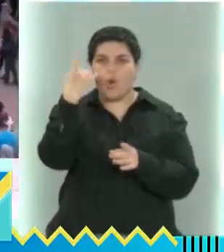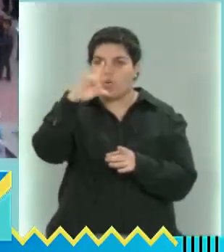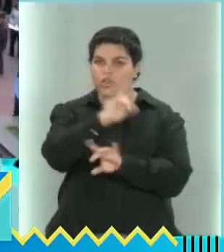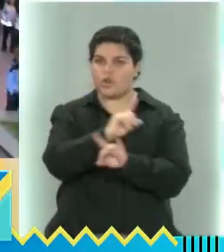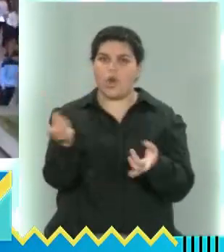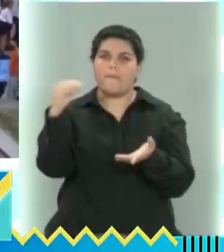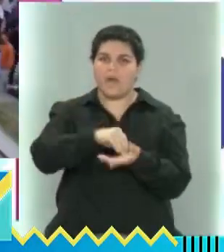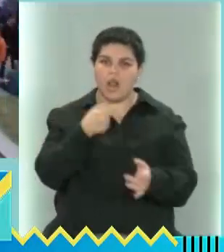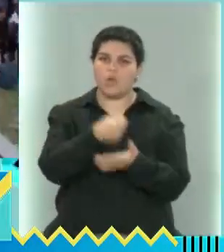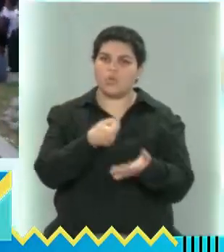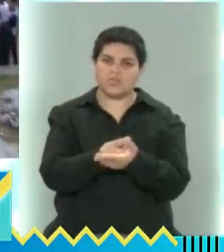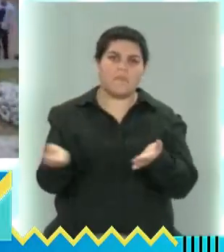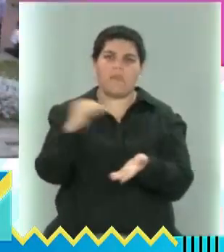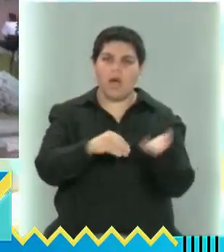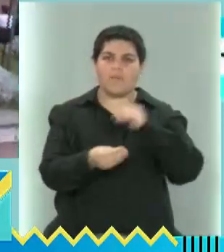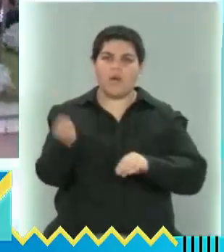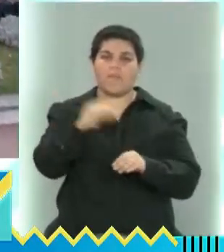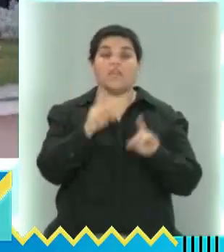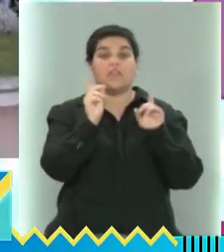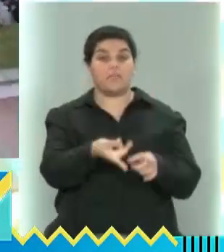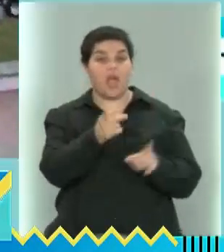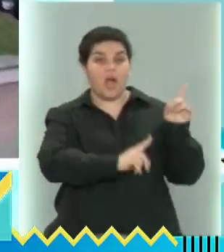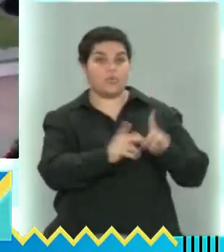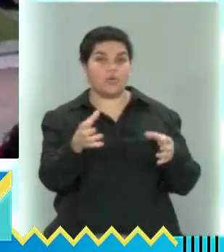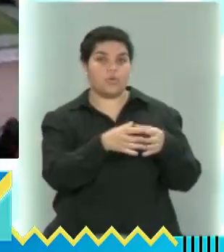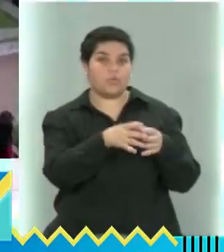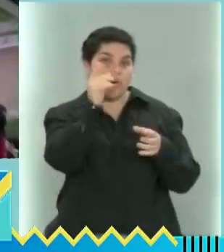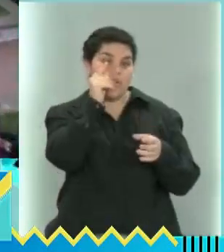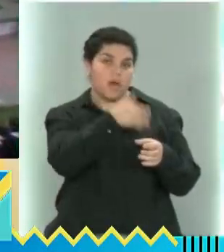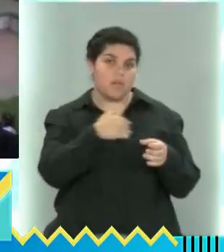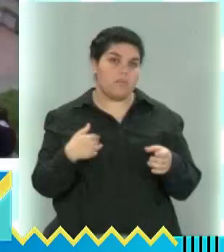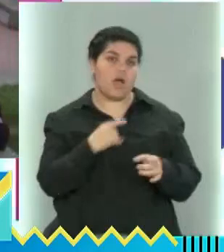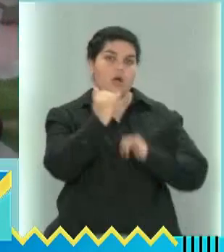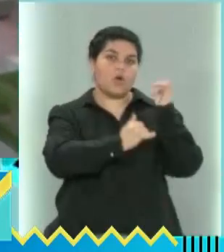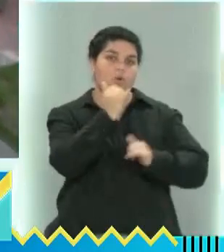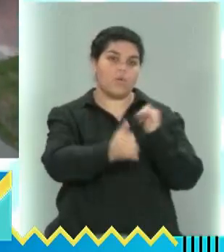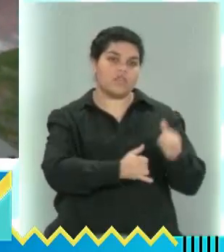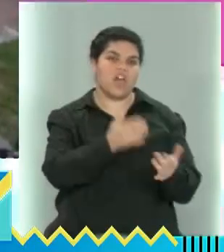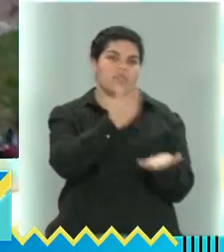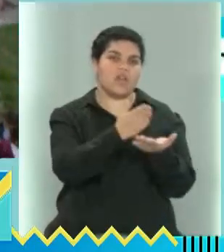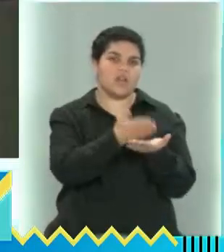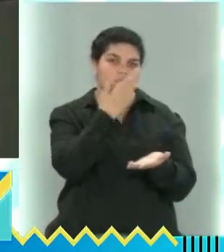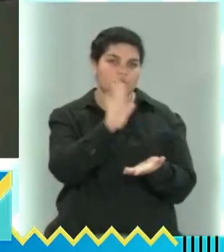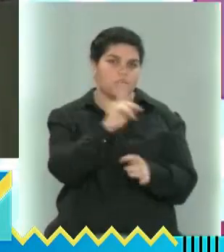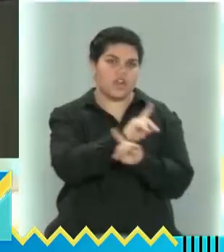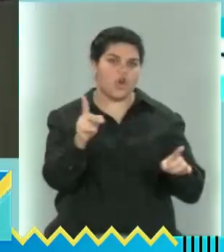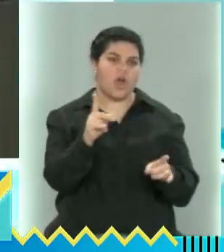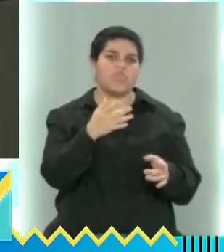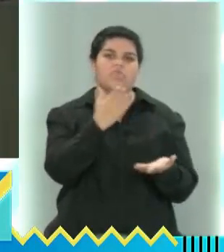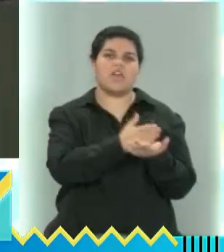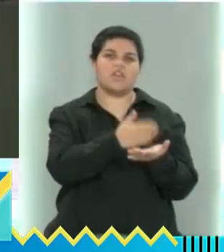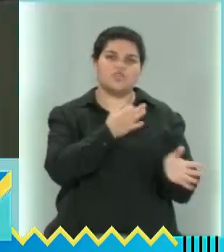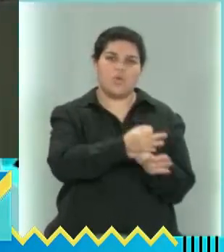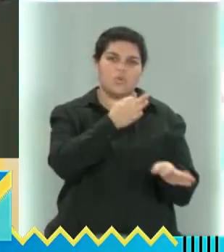padres que están hablando del derecho vulnerado de sus hijos, ¿sí? De los estudiantes, y que debería por ahí el